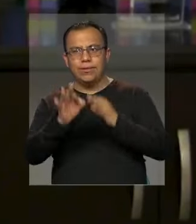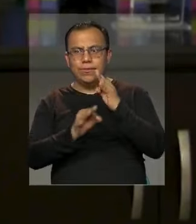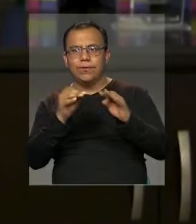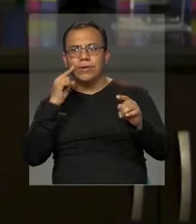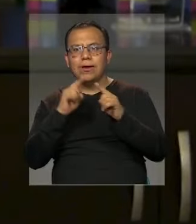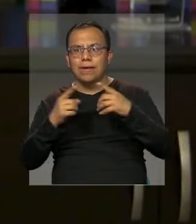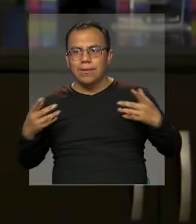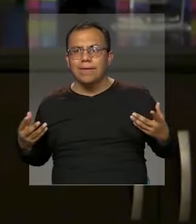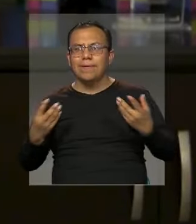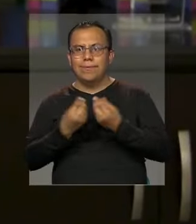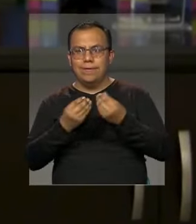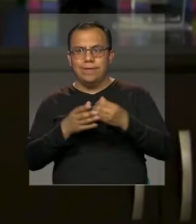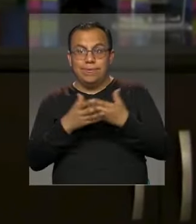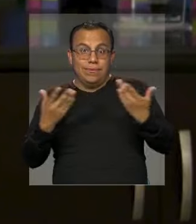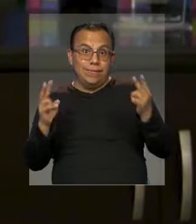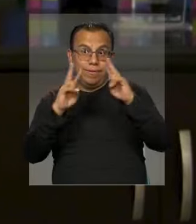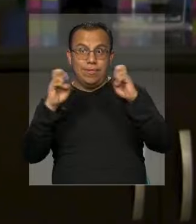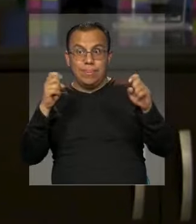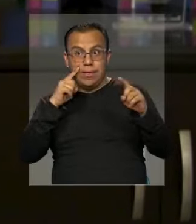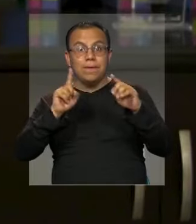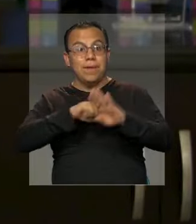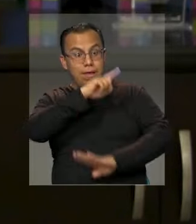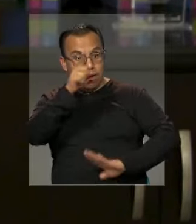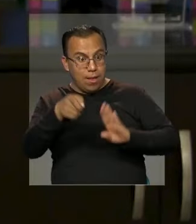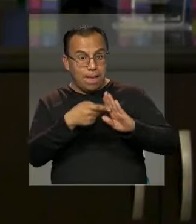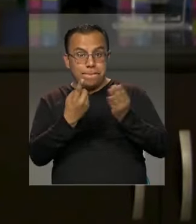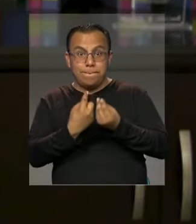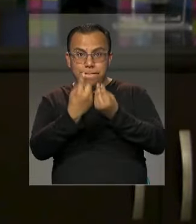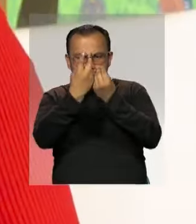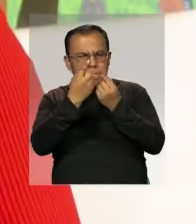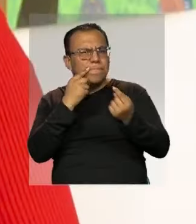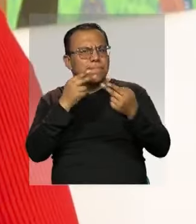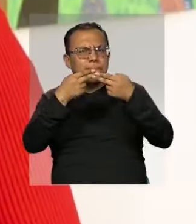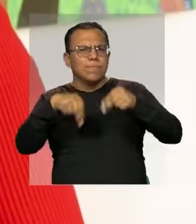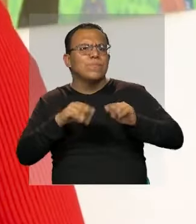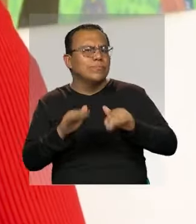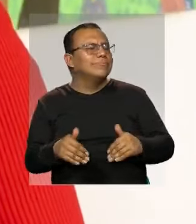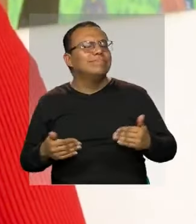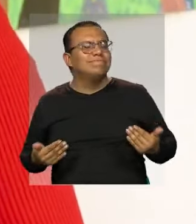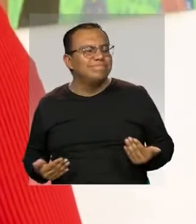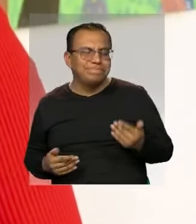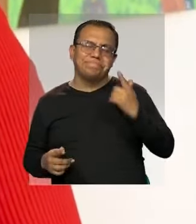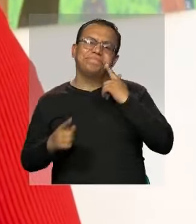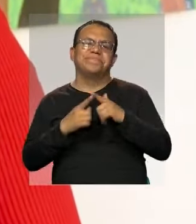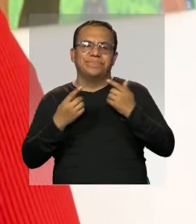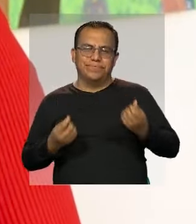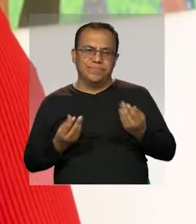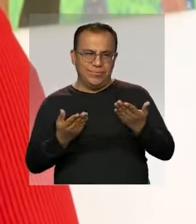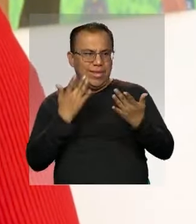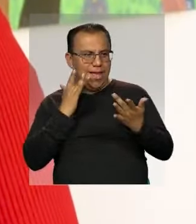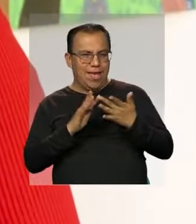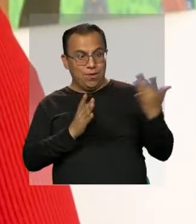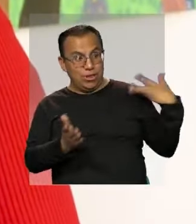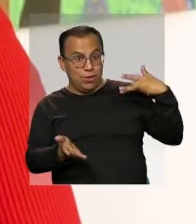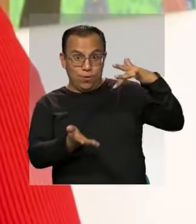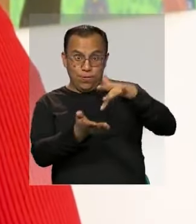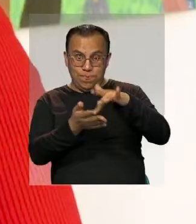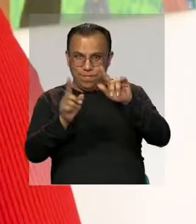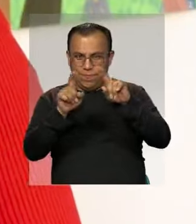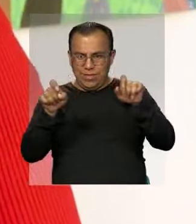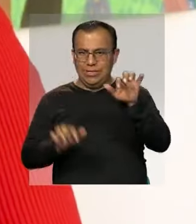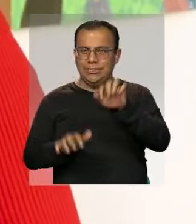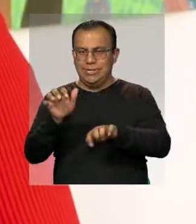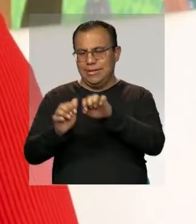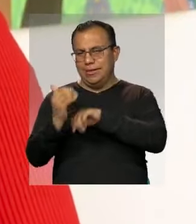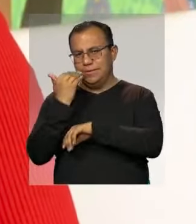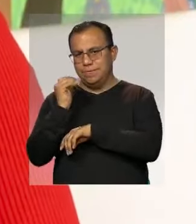está un poco a la vanguardia de todas estas políticas de género. Queremos preguntarle cómo, ¿qué encontró usted a su llegada como secretaria